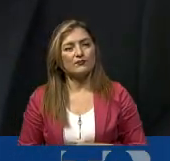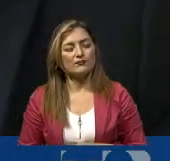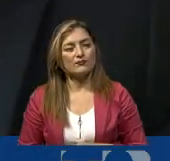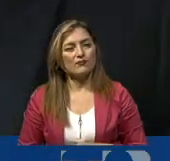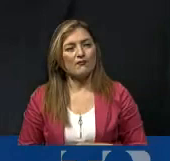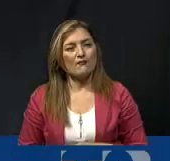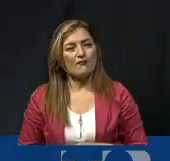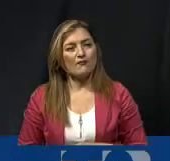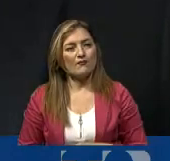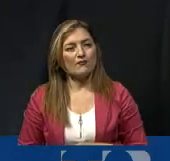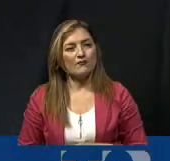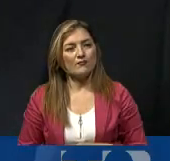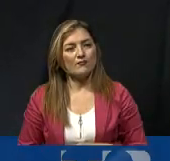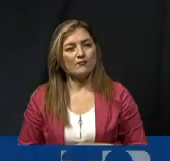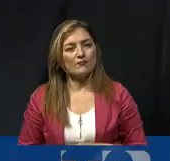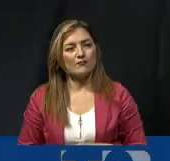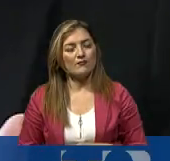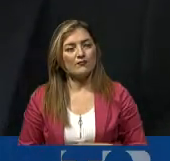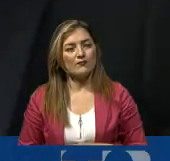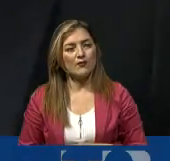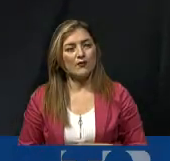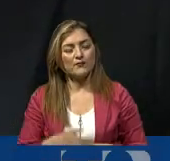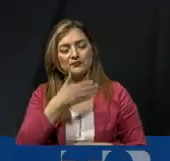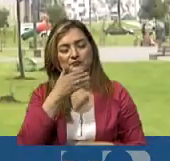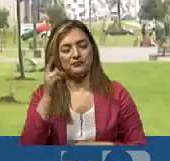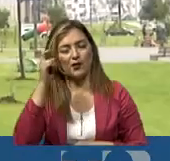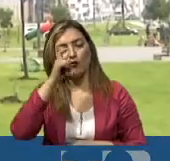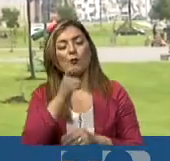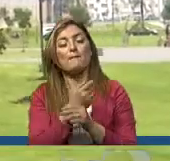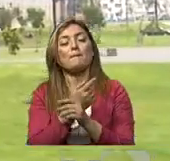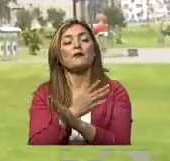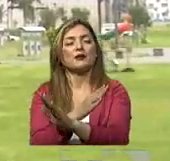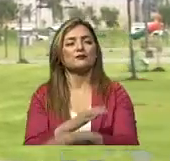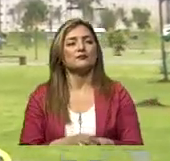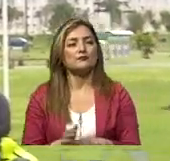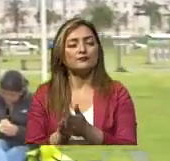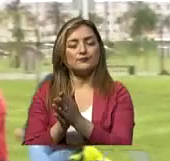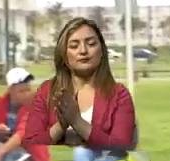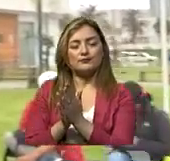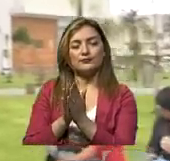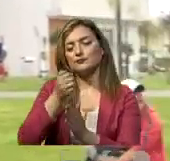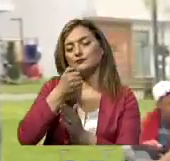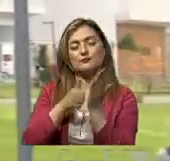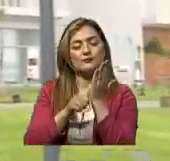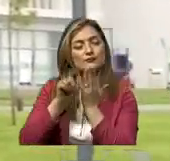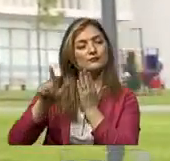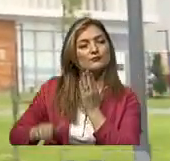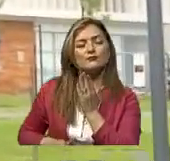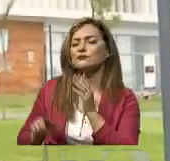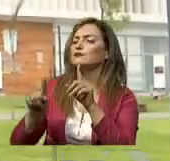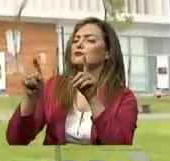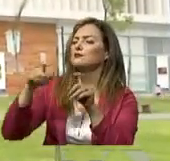incida en una mejoría sobre el paciente sino en evitar mayores complicaciones solicitamos una entrevista al ministerio de salud para conocer